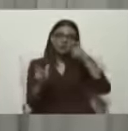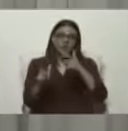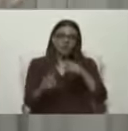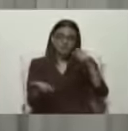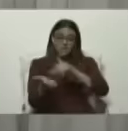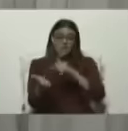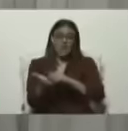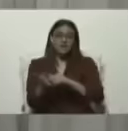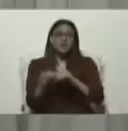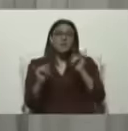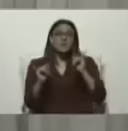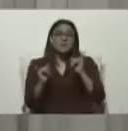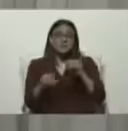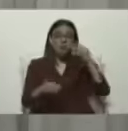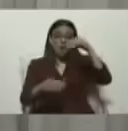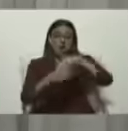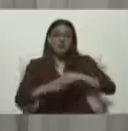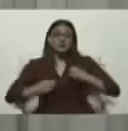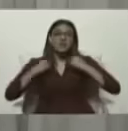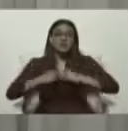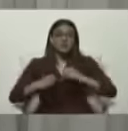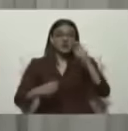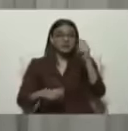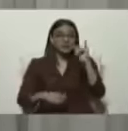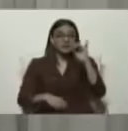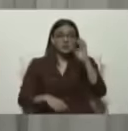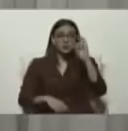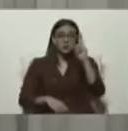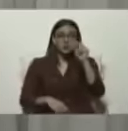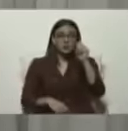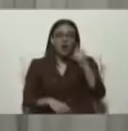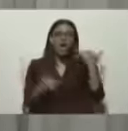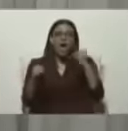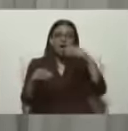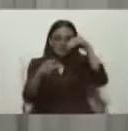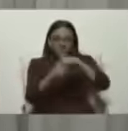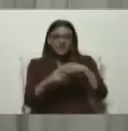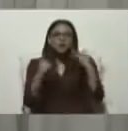en el Fuerte Tiuna, adentro del Fuerte Tiuna, había una